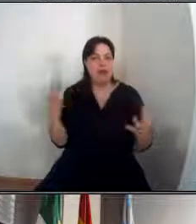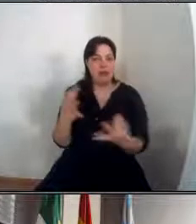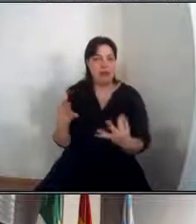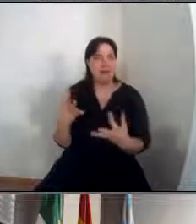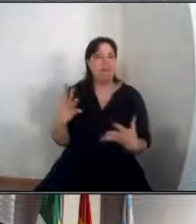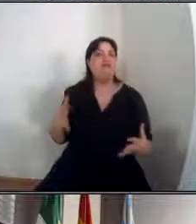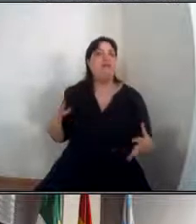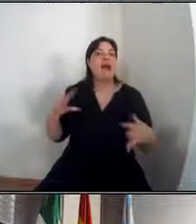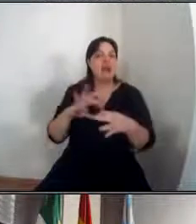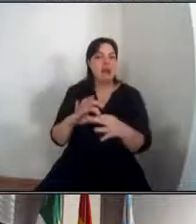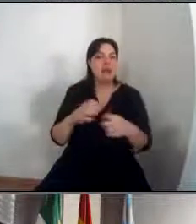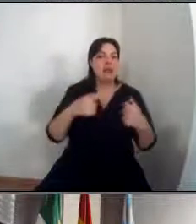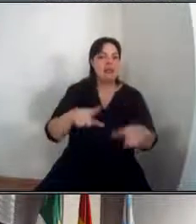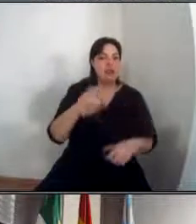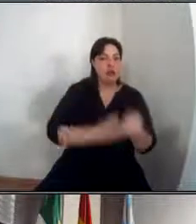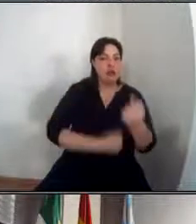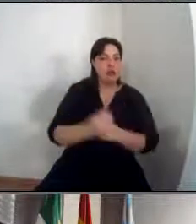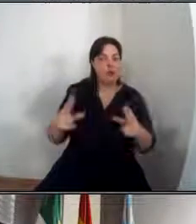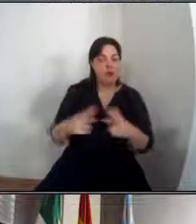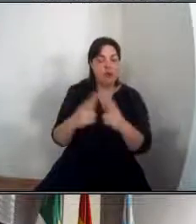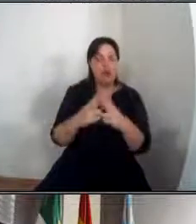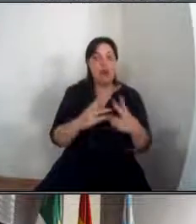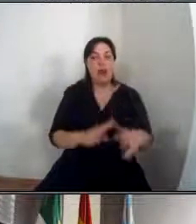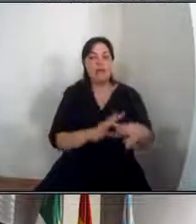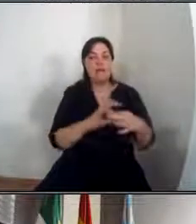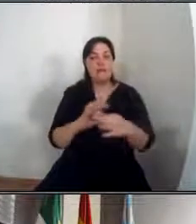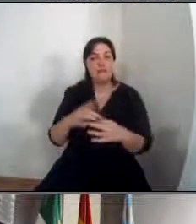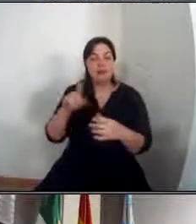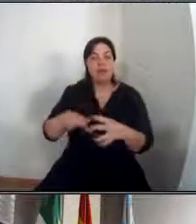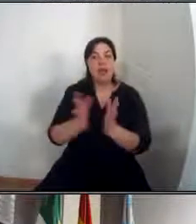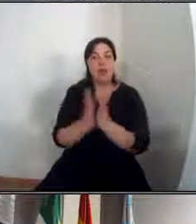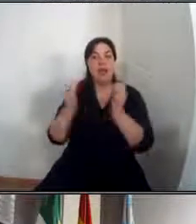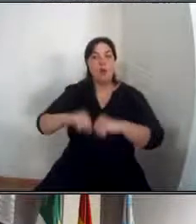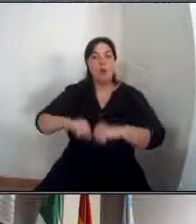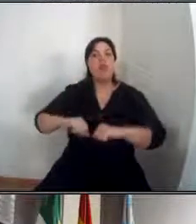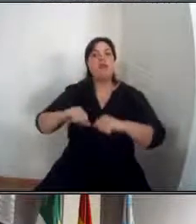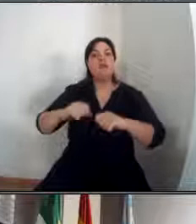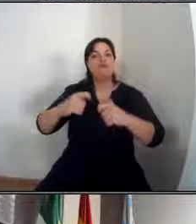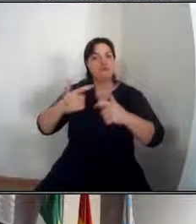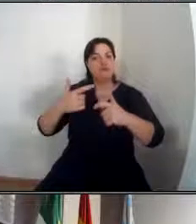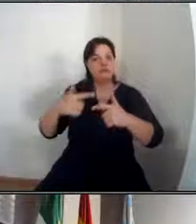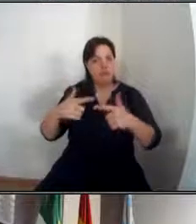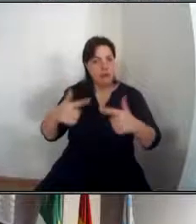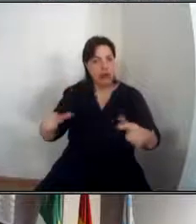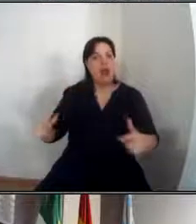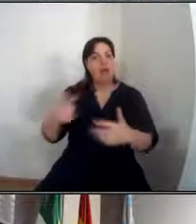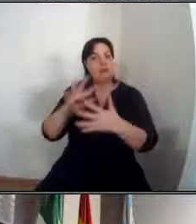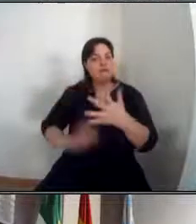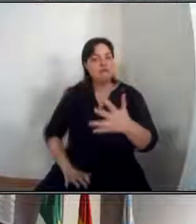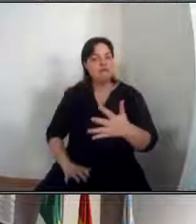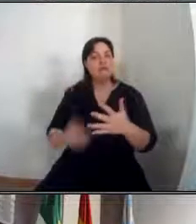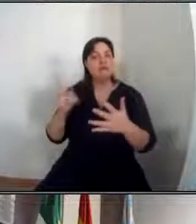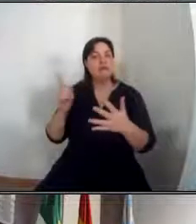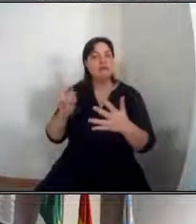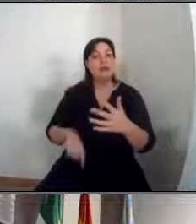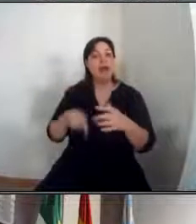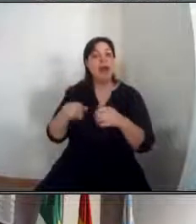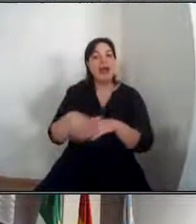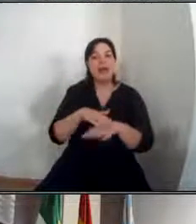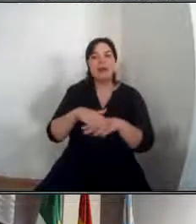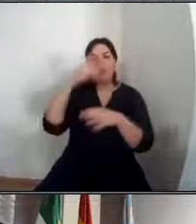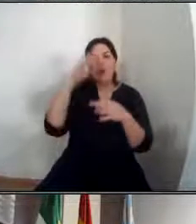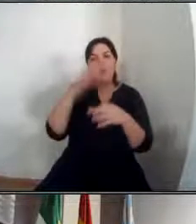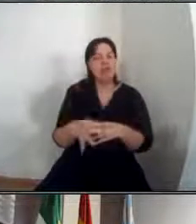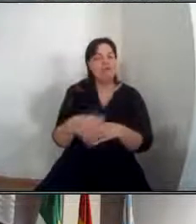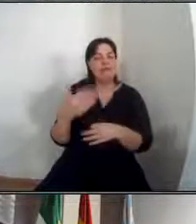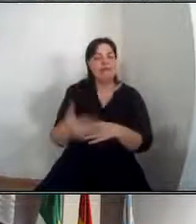entre los sectores económicos y social, tejer acuerdos amplios y diversos, y ahí la administración local tiene mucho